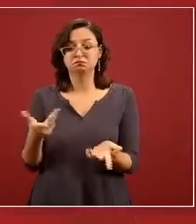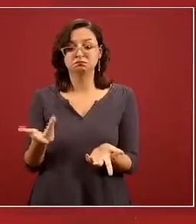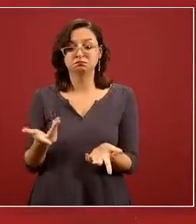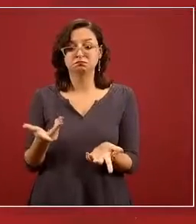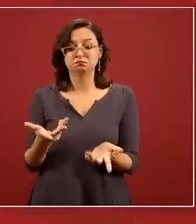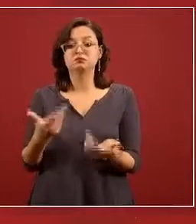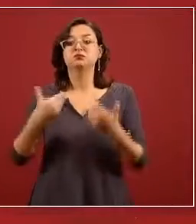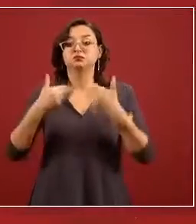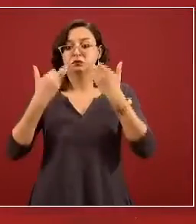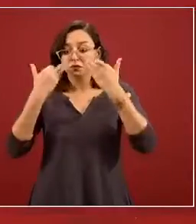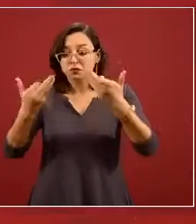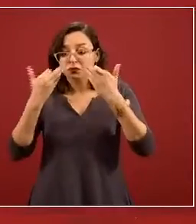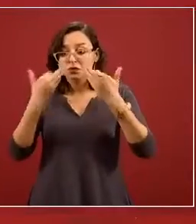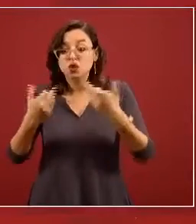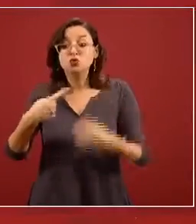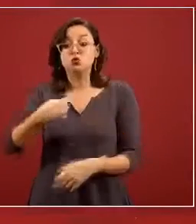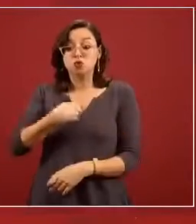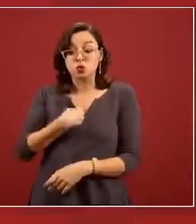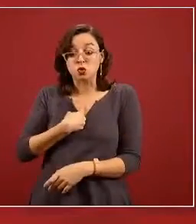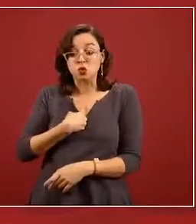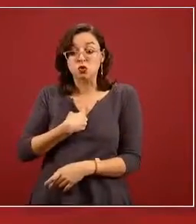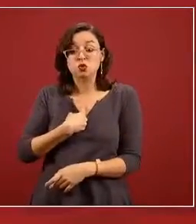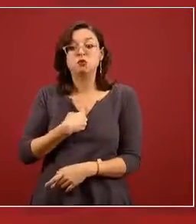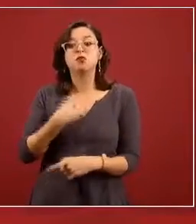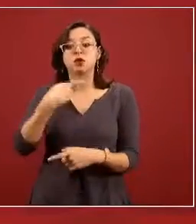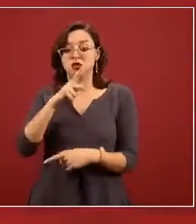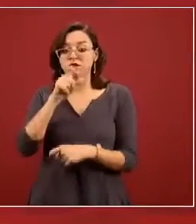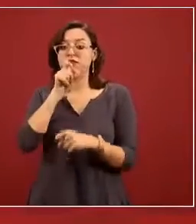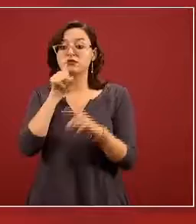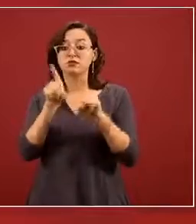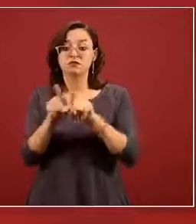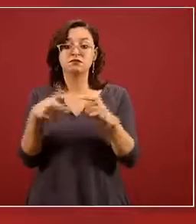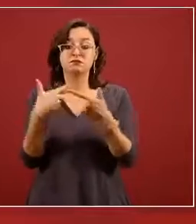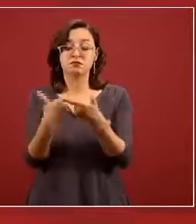lo personal, sino del grupo